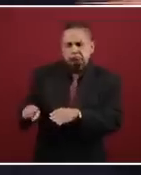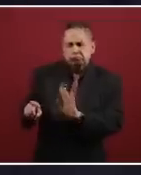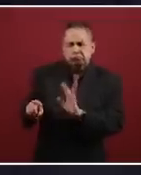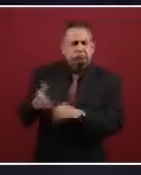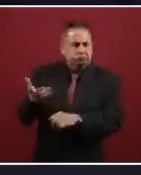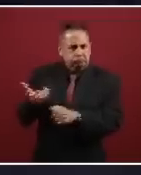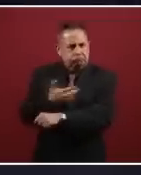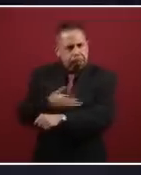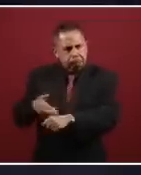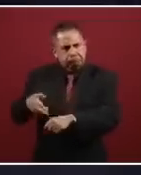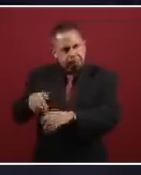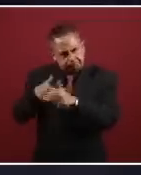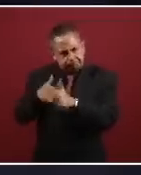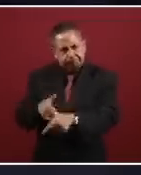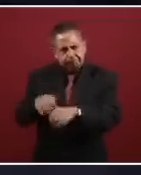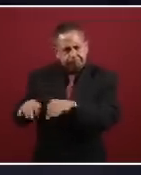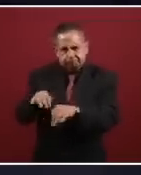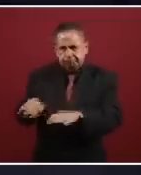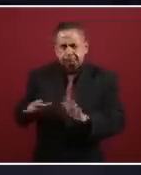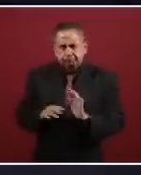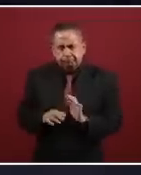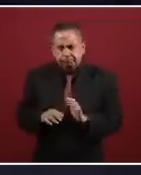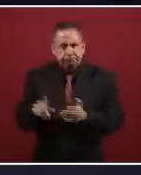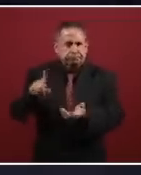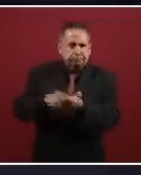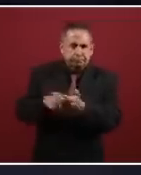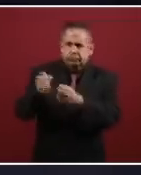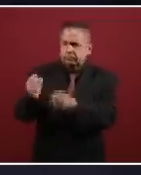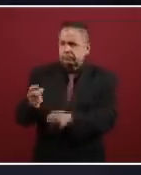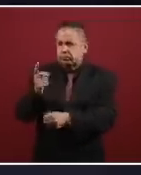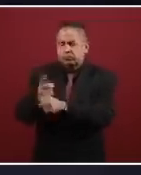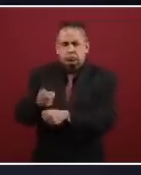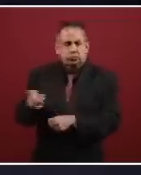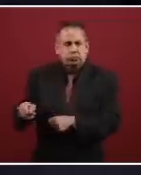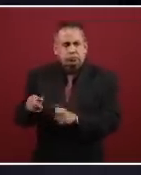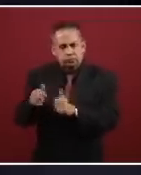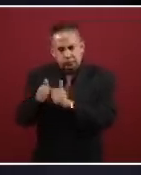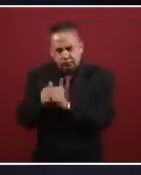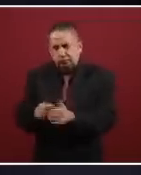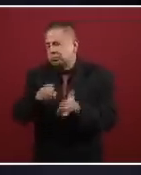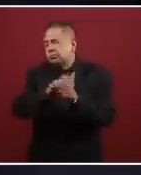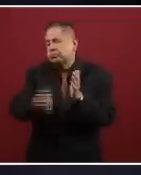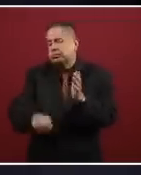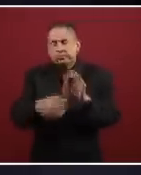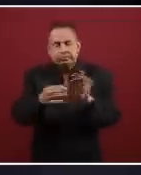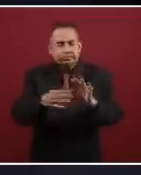llevando a cabo desde la Secretaría de Seguridad Pública. Por ejemplo,